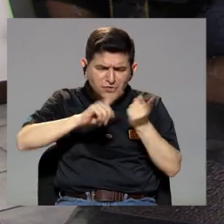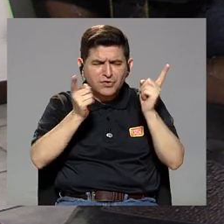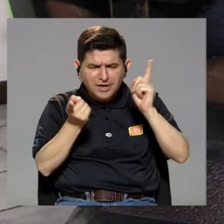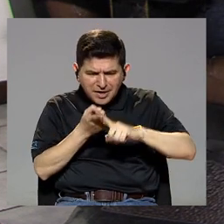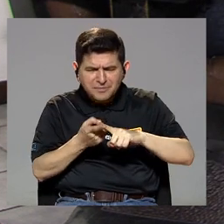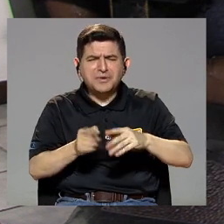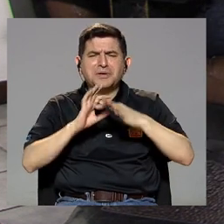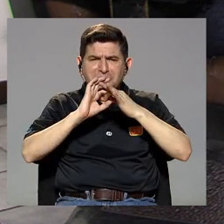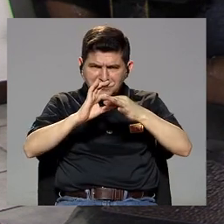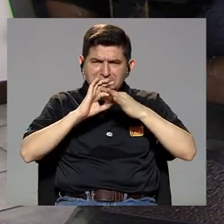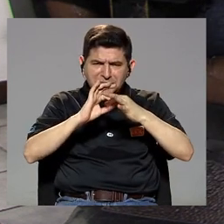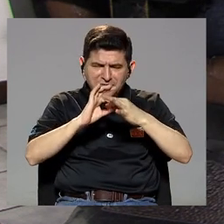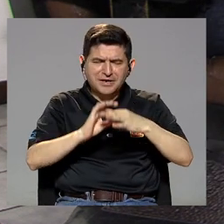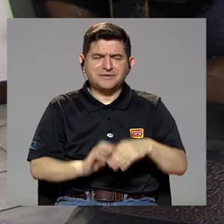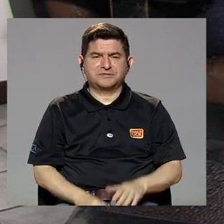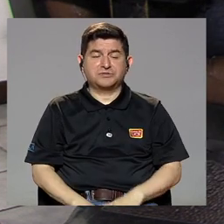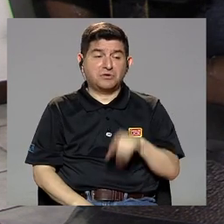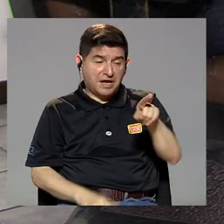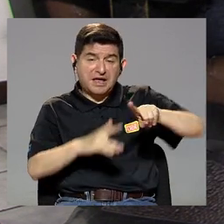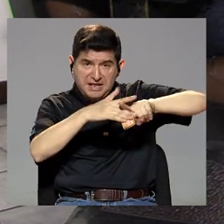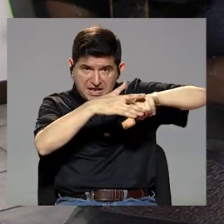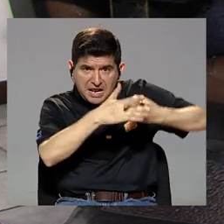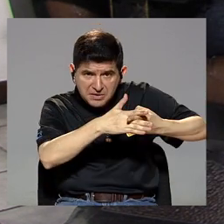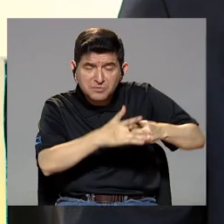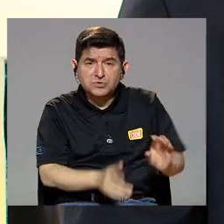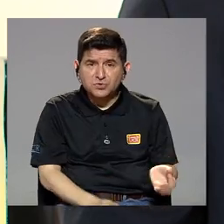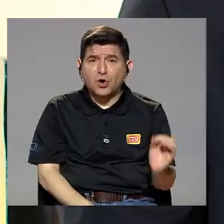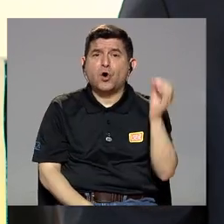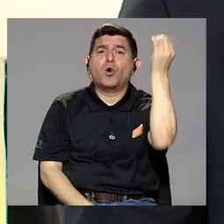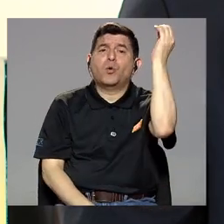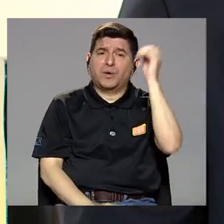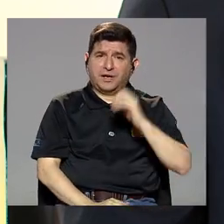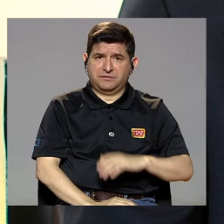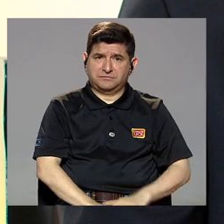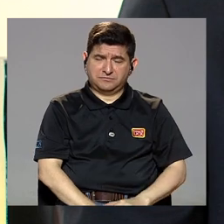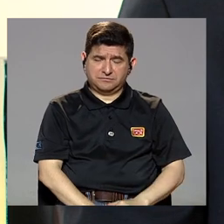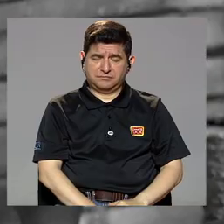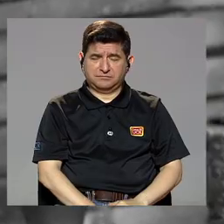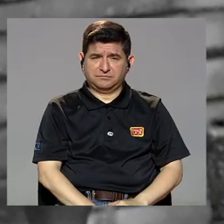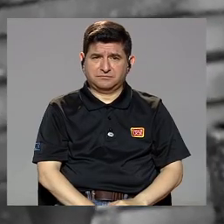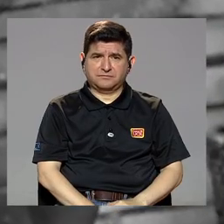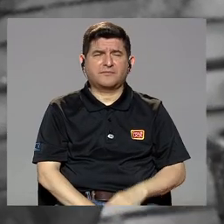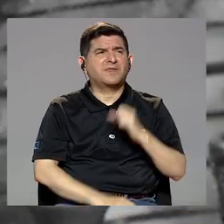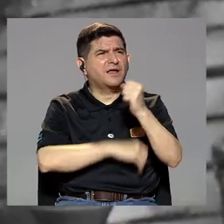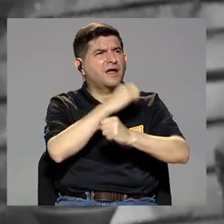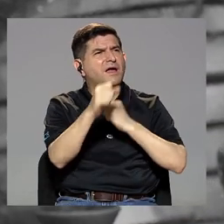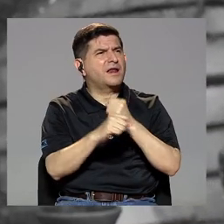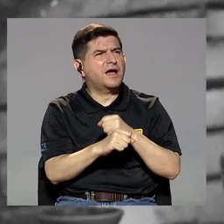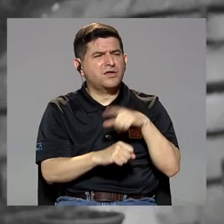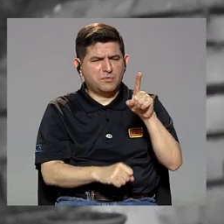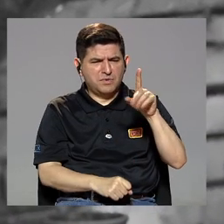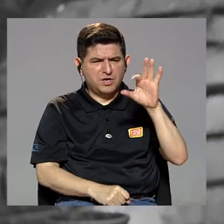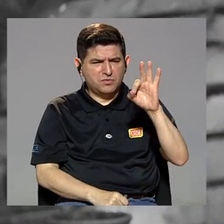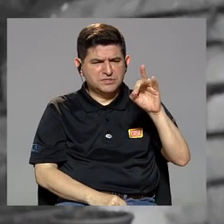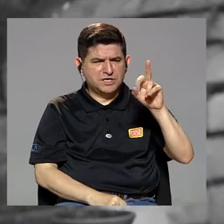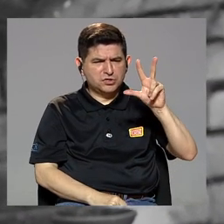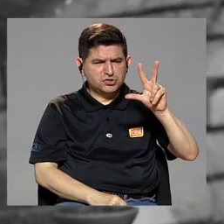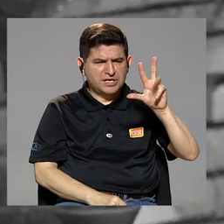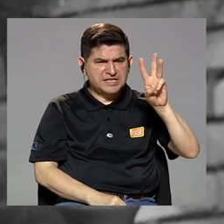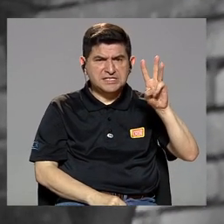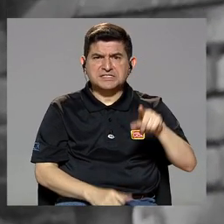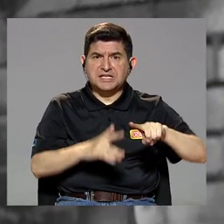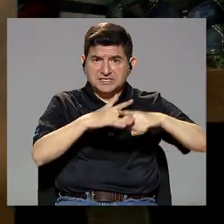gran relación él empezó muy joven en el año 1936